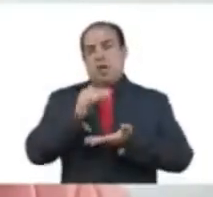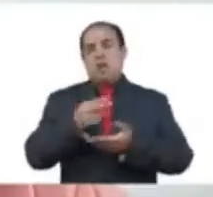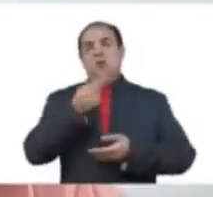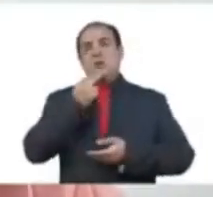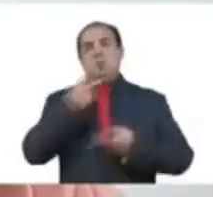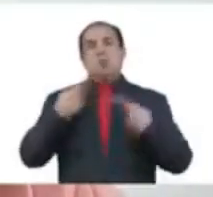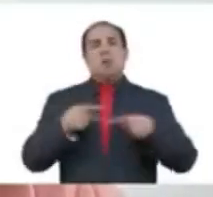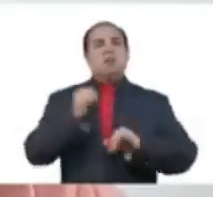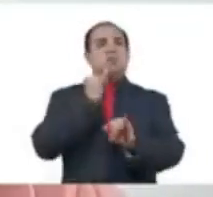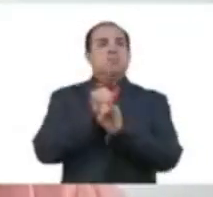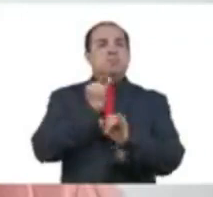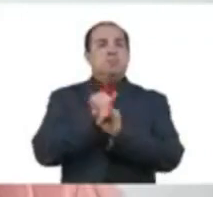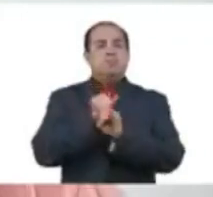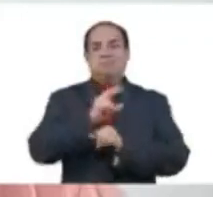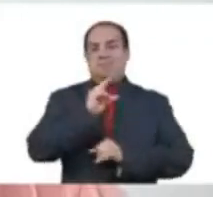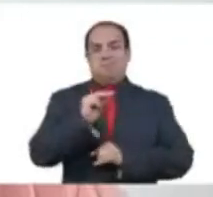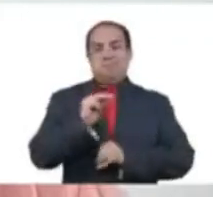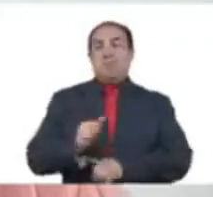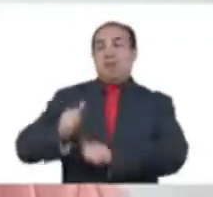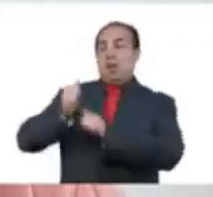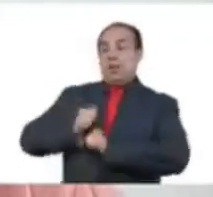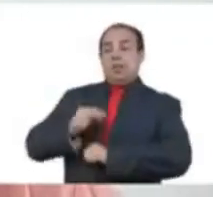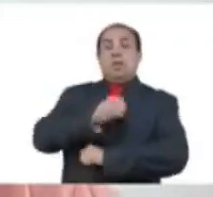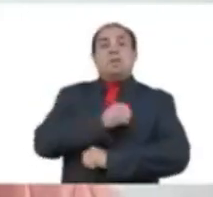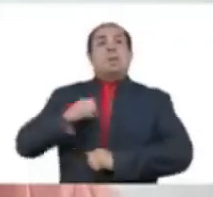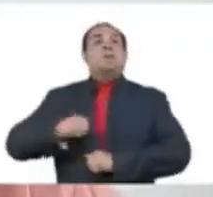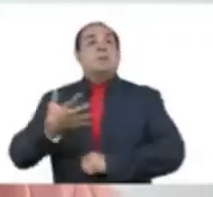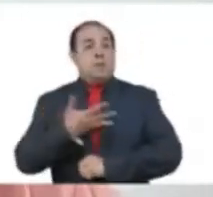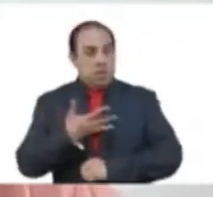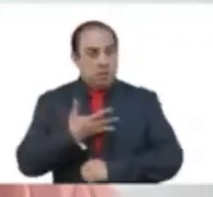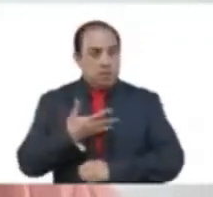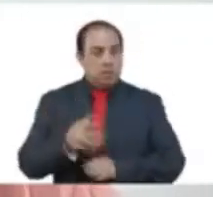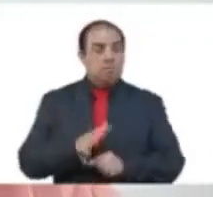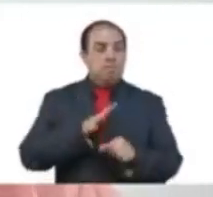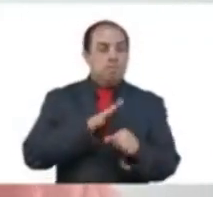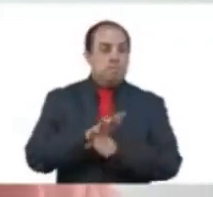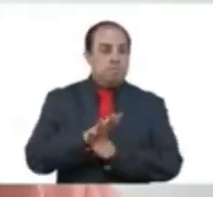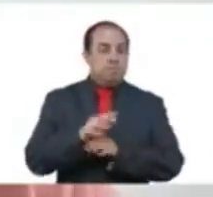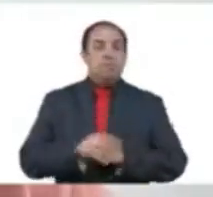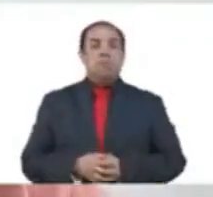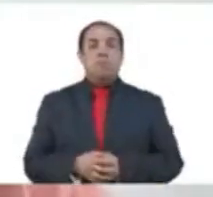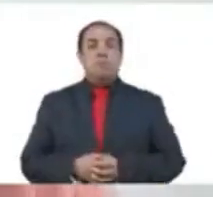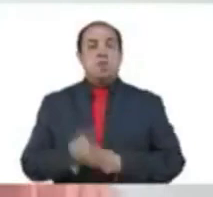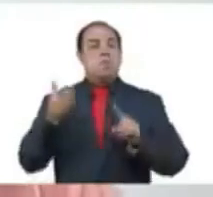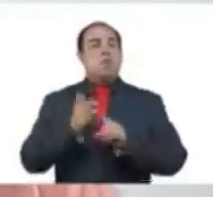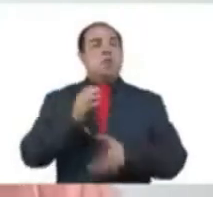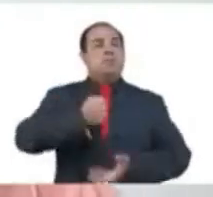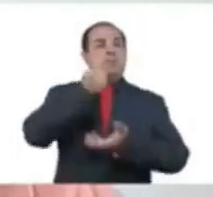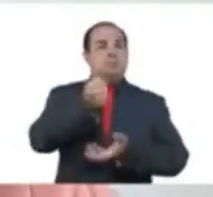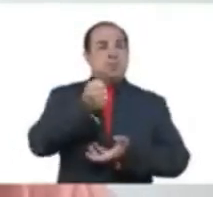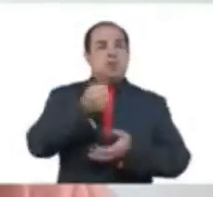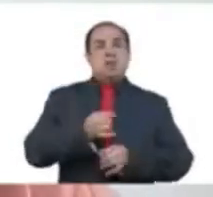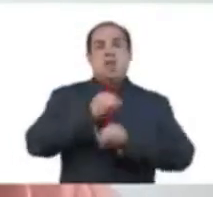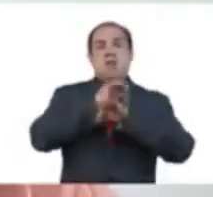sino que las autoridades estemos obligadas a hacer, en términos presupuestales, de